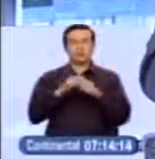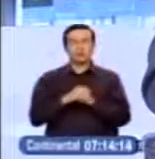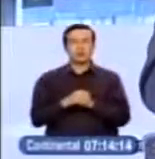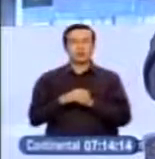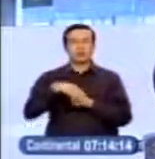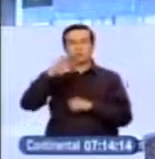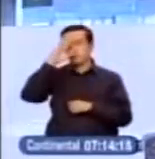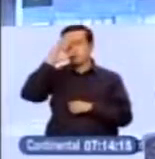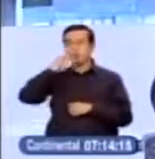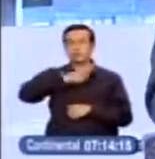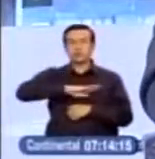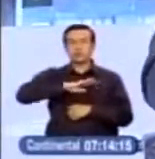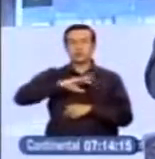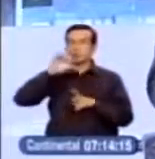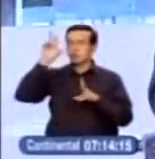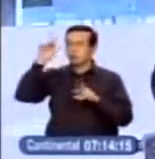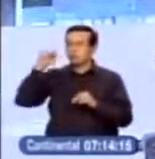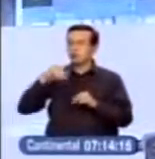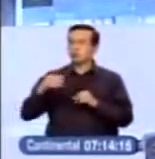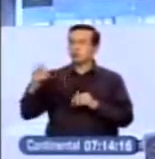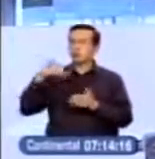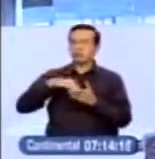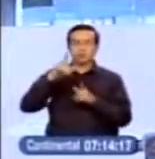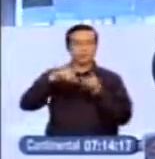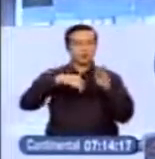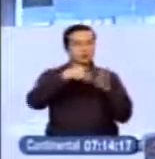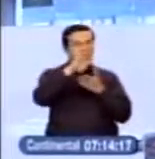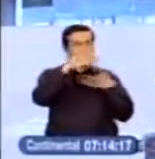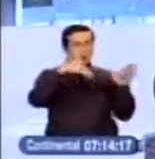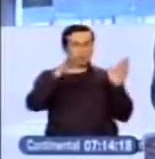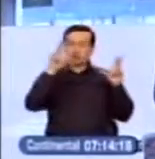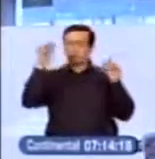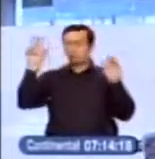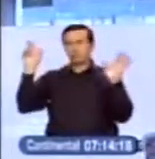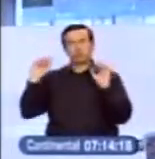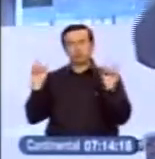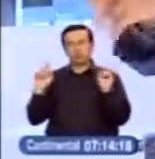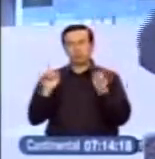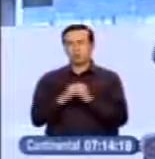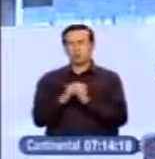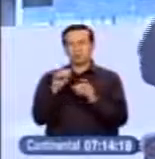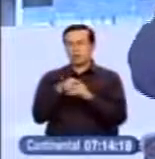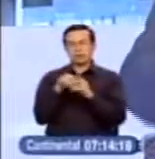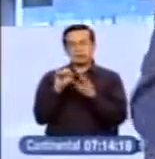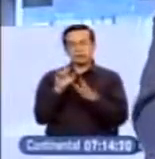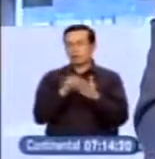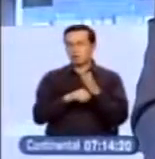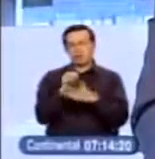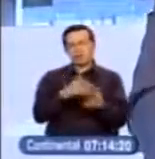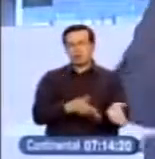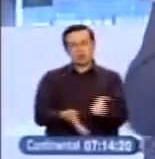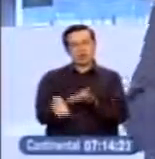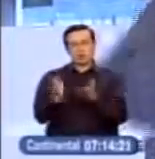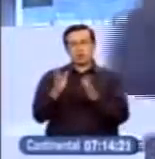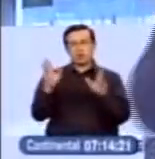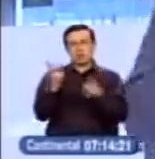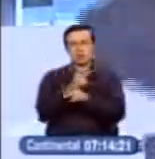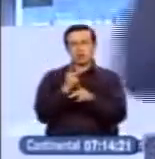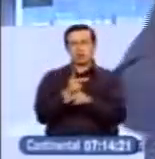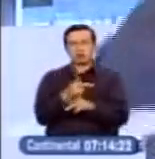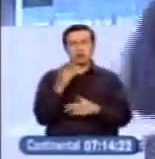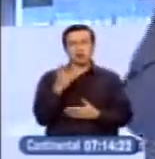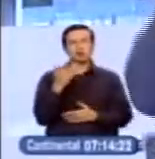la policía municipal, vaya a llegar a desalojarlos a los compañeritos que estaban ocupando ilegalmente el terreno. Eso